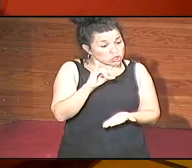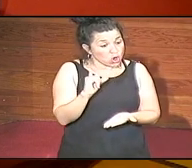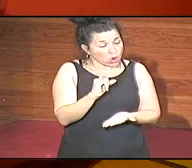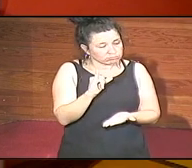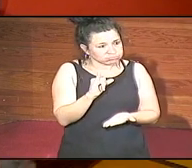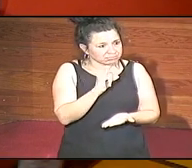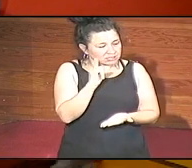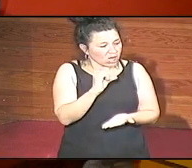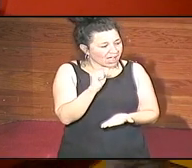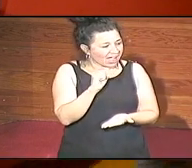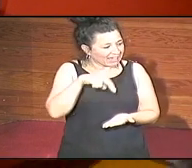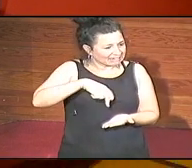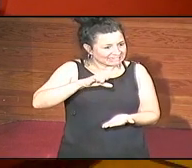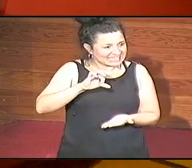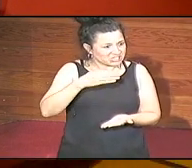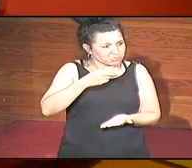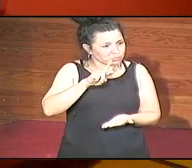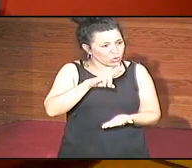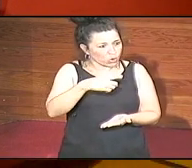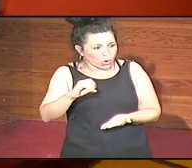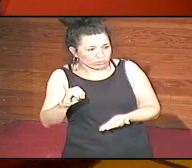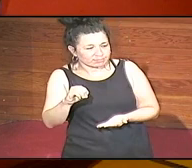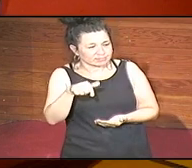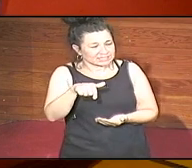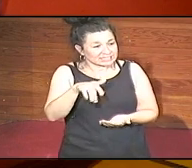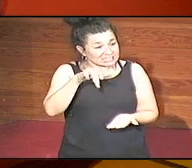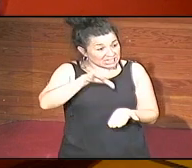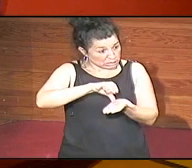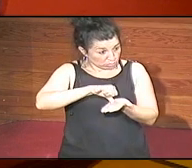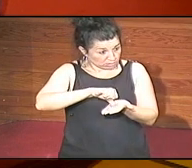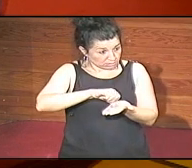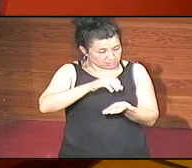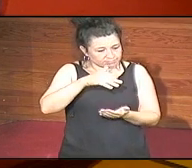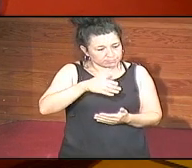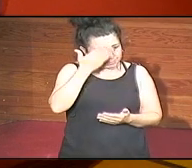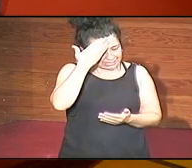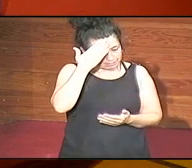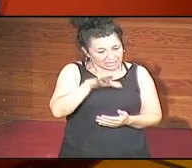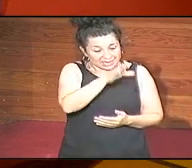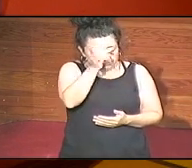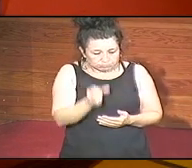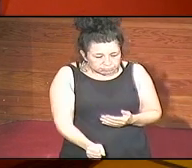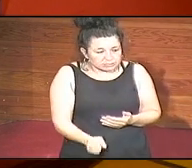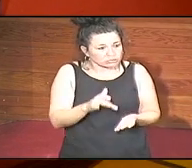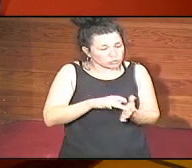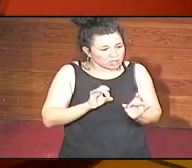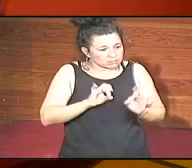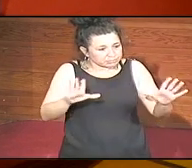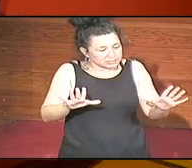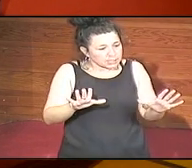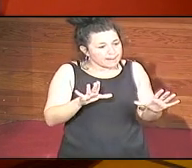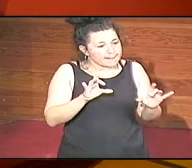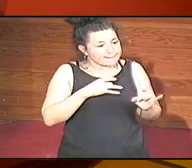centro johannesburgo cuando sudáfrica abrazó la democracia los blancos abandonaron